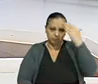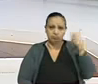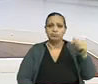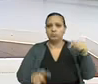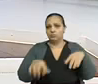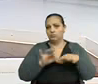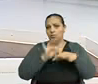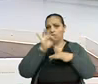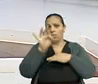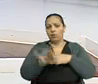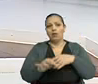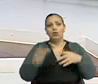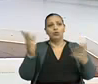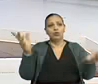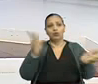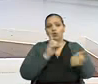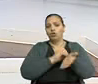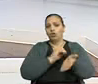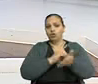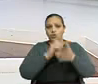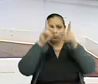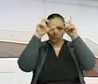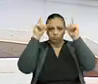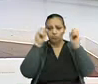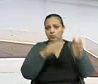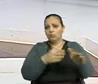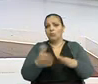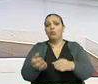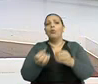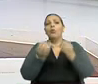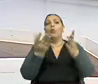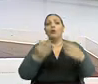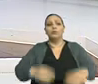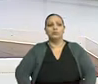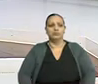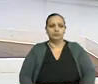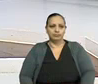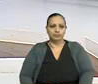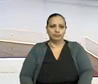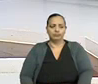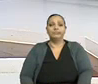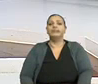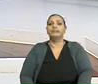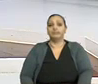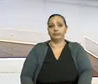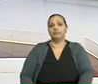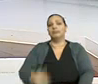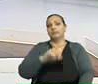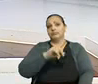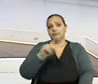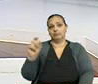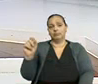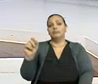pandemia? Profesionales que también sacrificaron su vida. Cientos. Inclusive han habido casos. Me decía una amiga que estuvo en